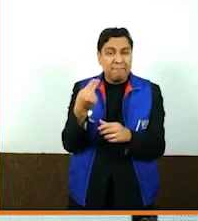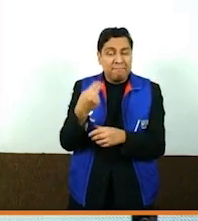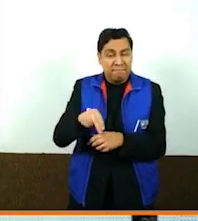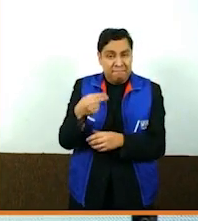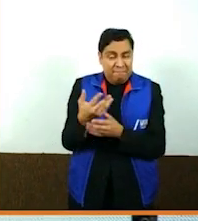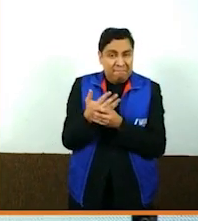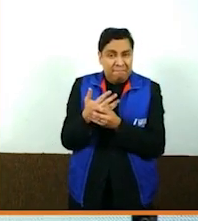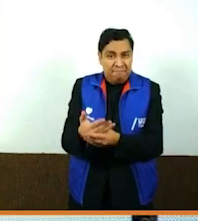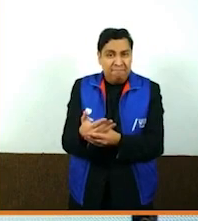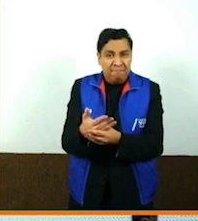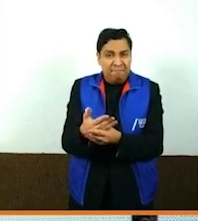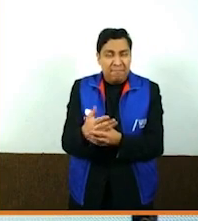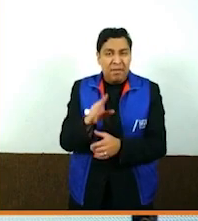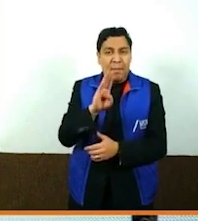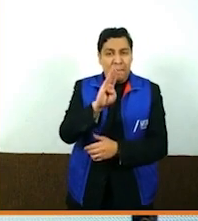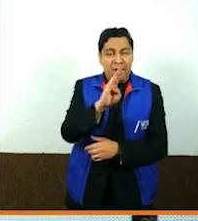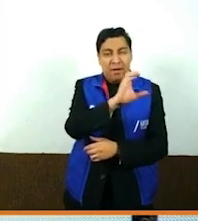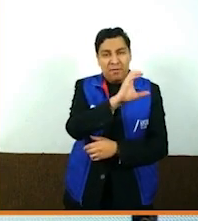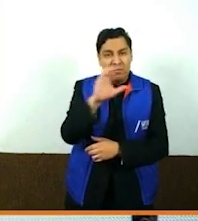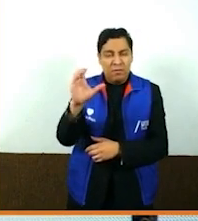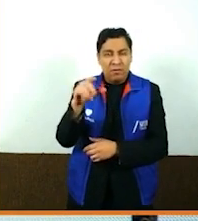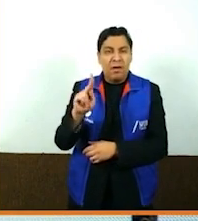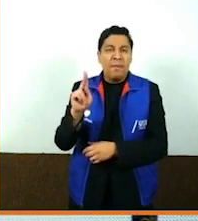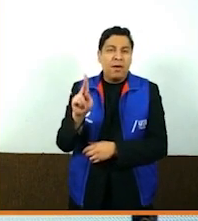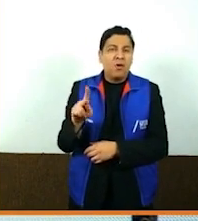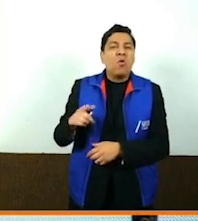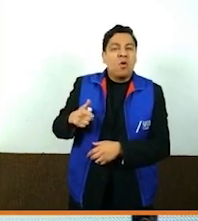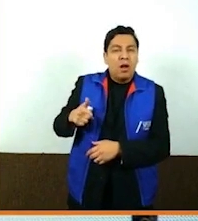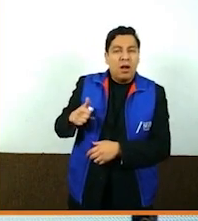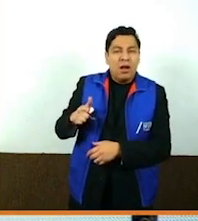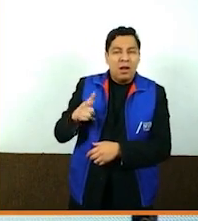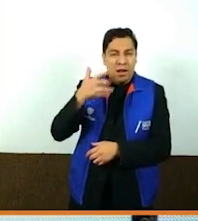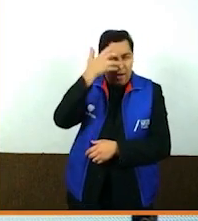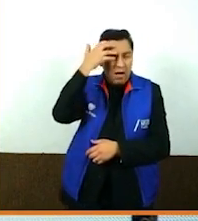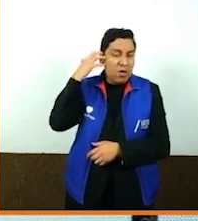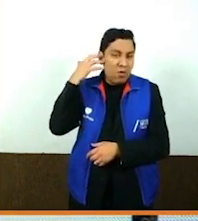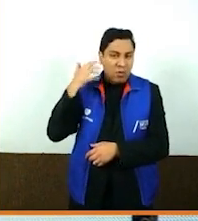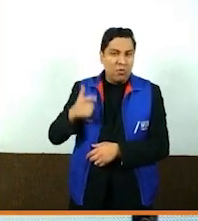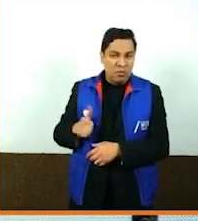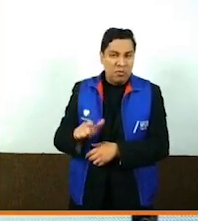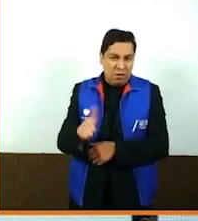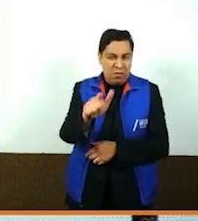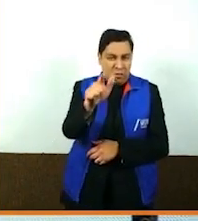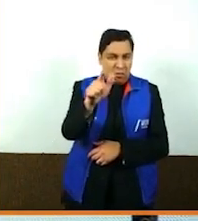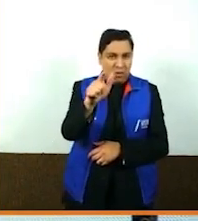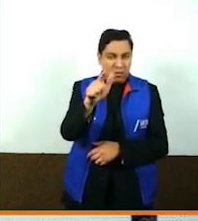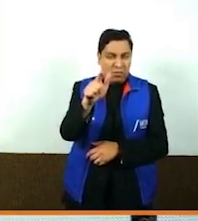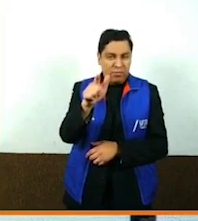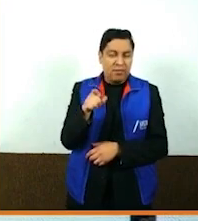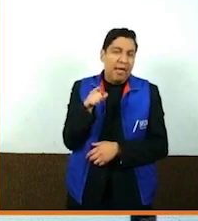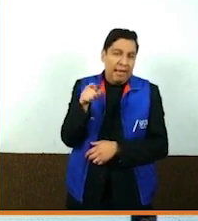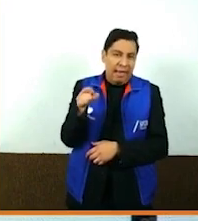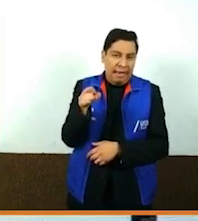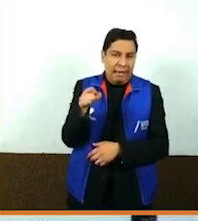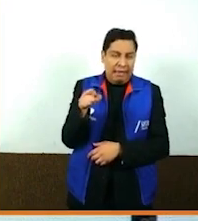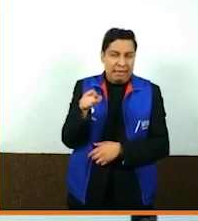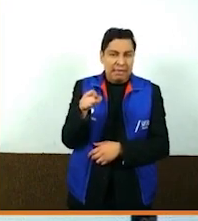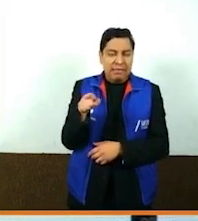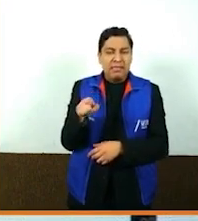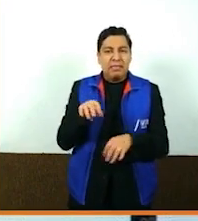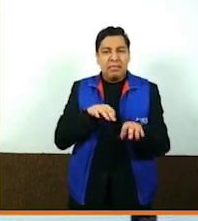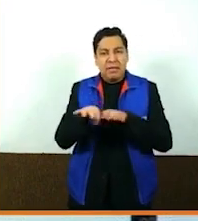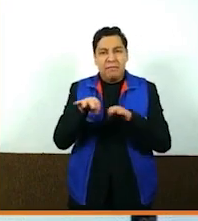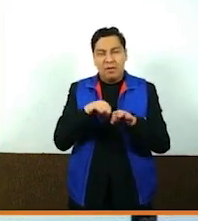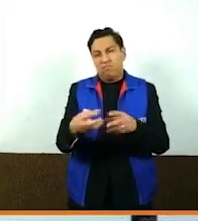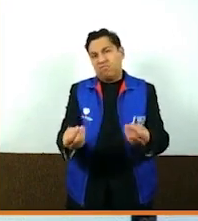empresa de Baja California, pero es una empresa de León, Guanajuato, pero así se denominaba.